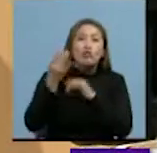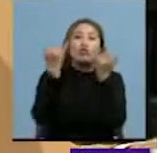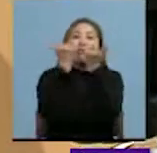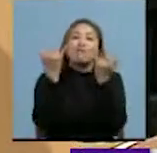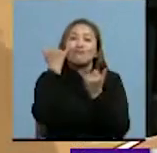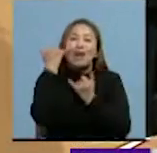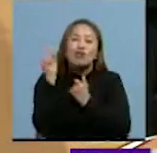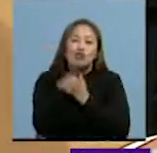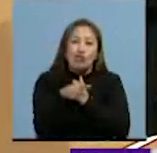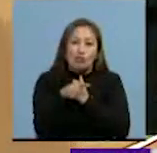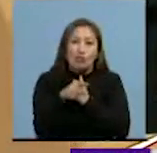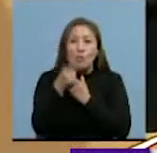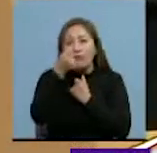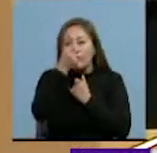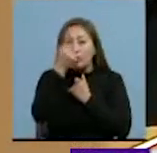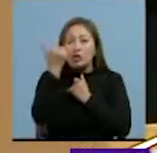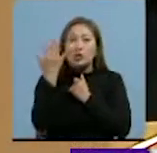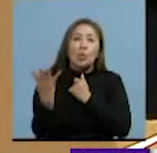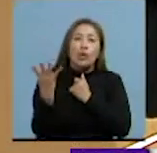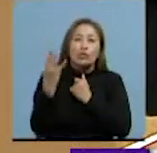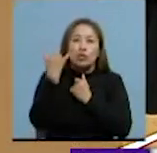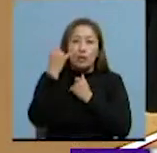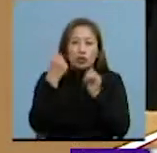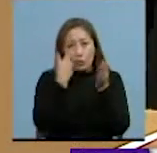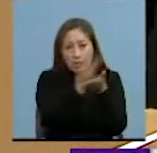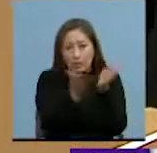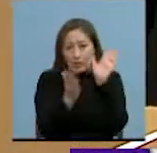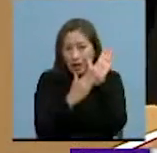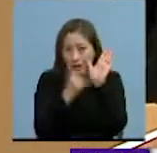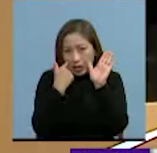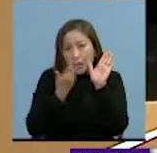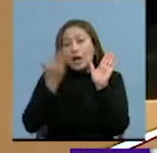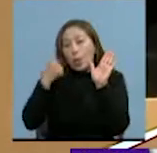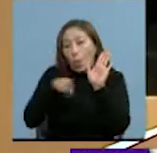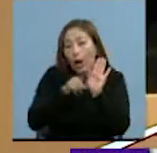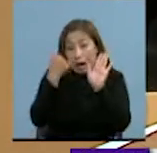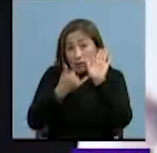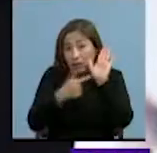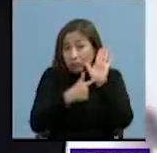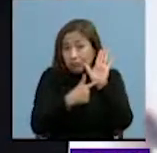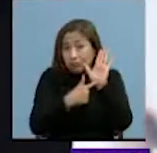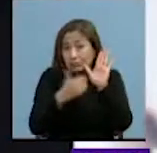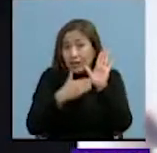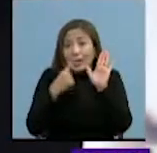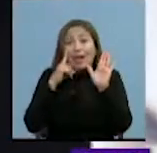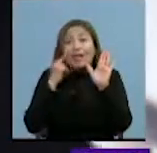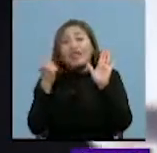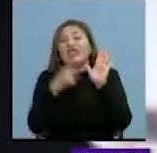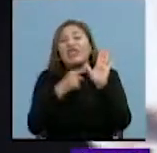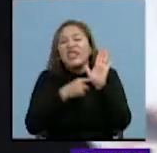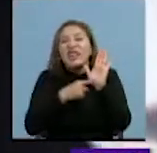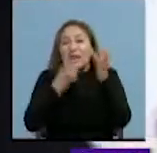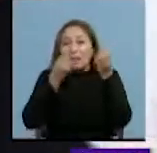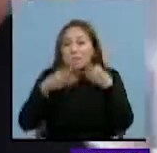mayo. 24 de mayo. Bueno, lo vamos a mostrar ahora como lo mostramos el día de ayer. Acá está la fecha de alta